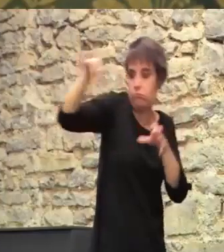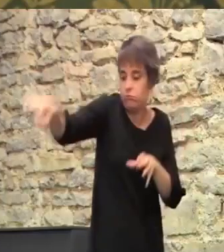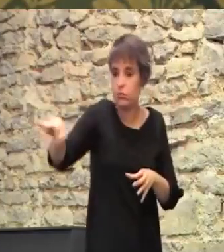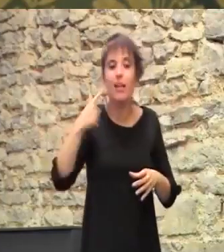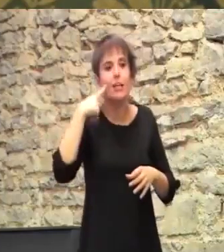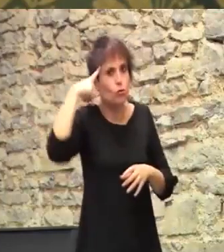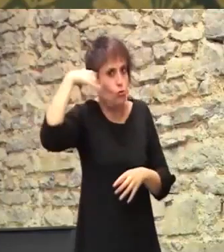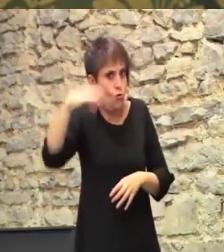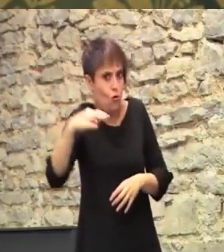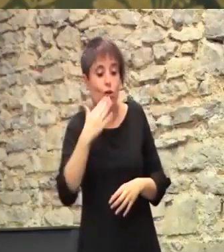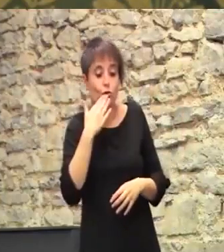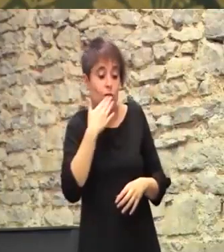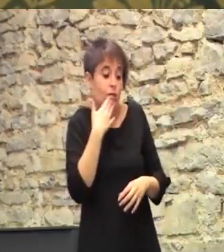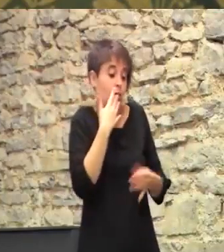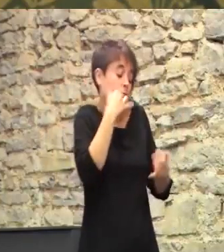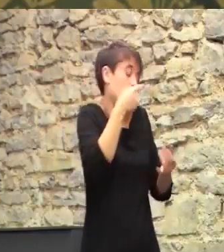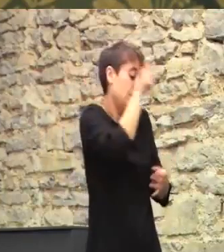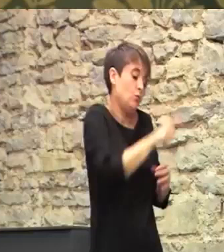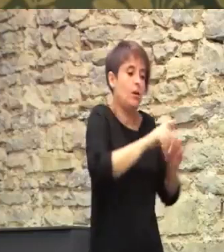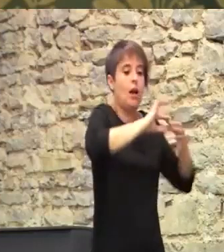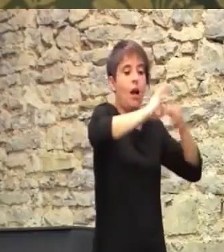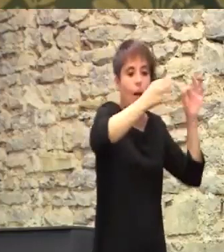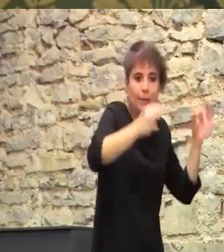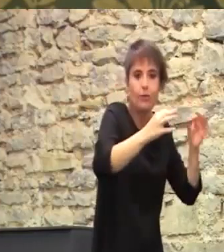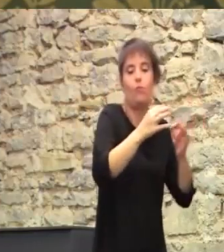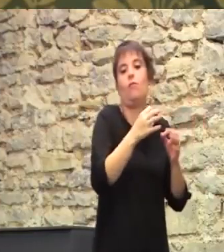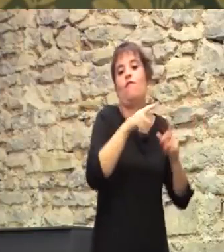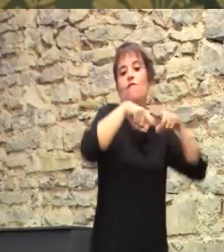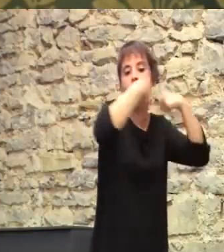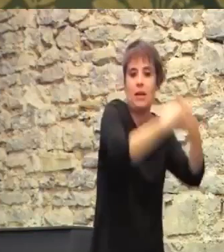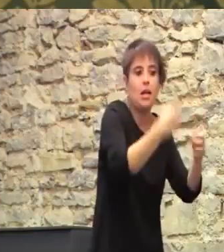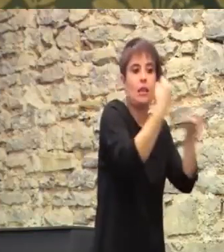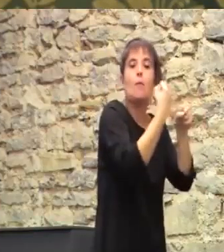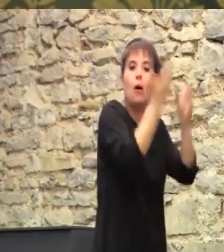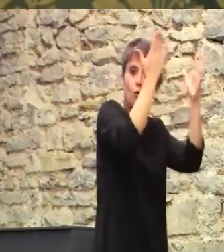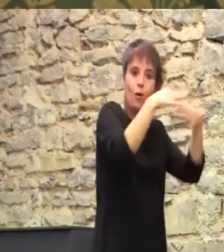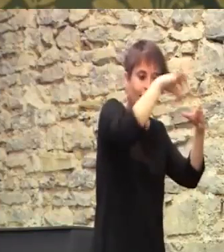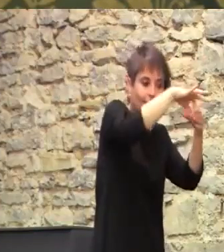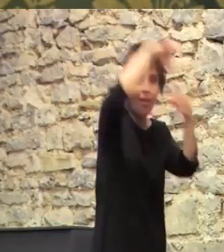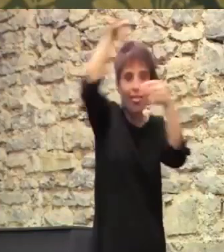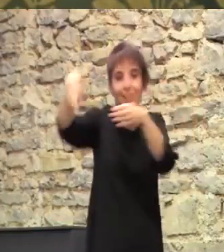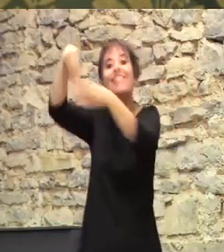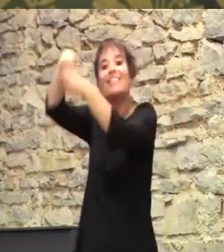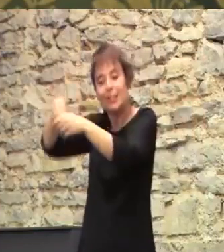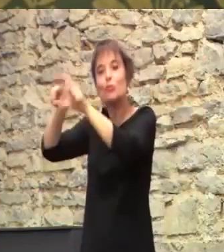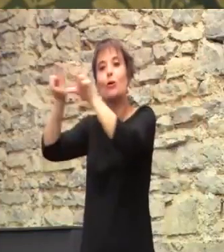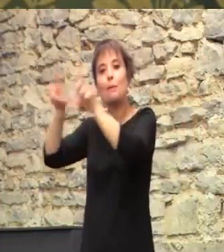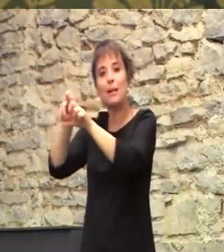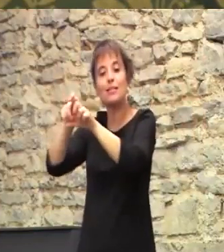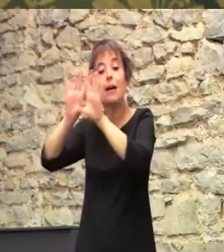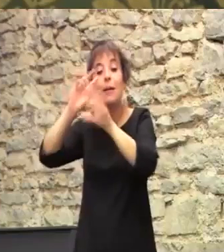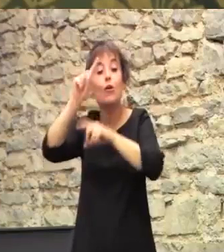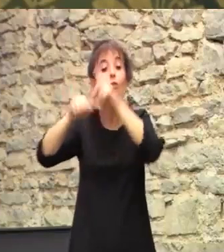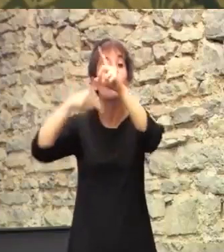trabajo puede incorporar a personas que lo necesitan sean amigos sean parientes quienes fueran pero lo interesante es que a